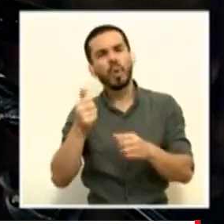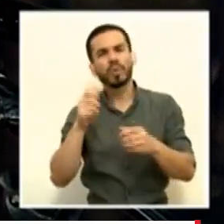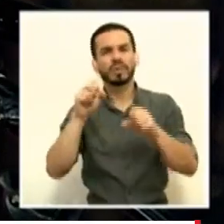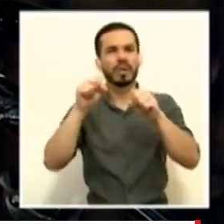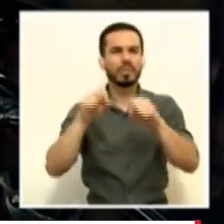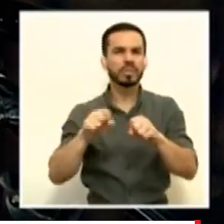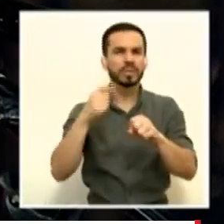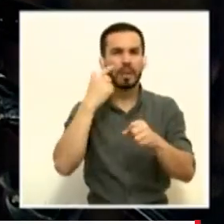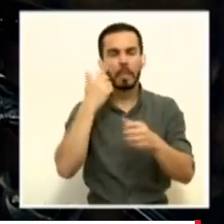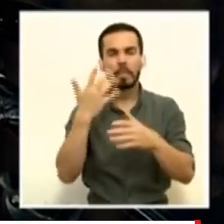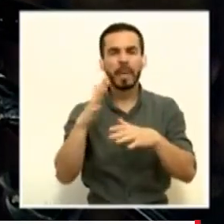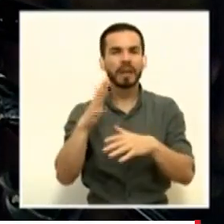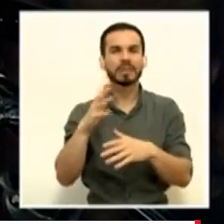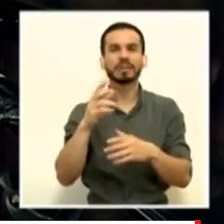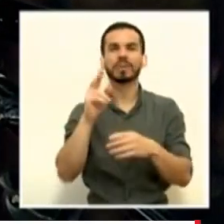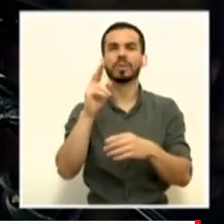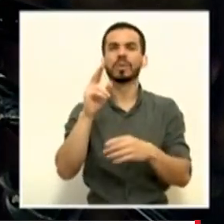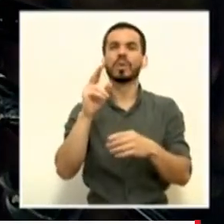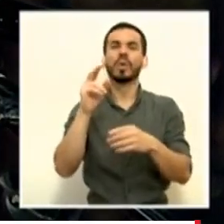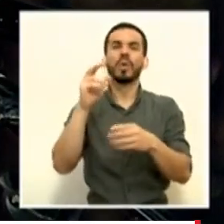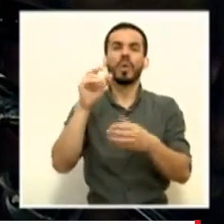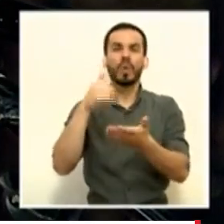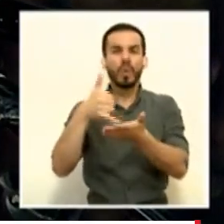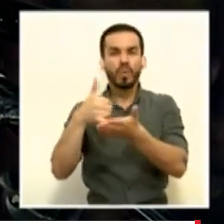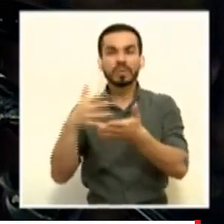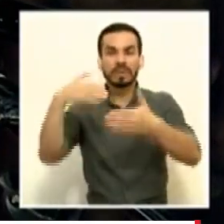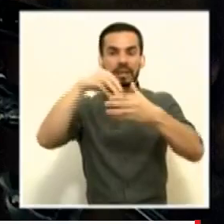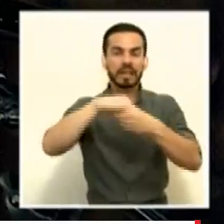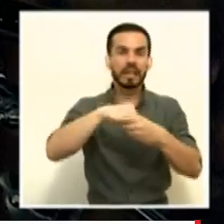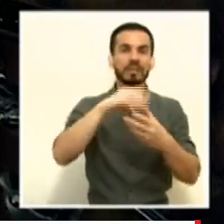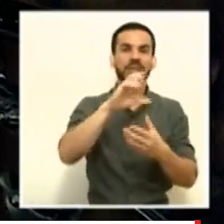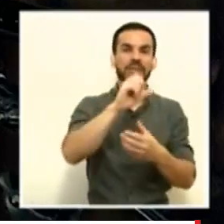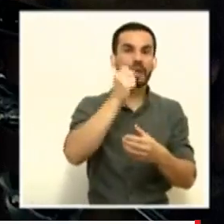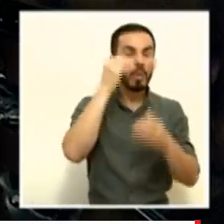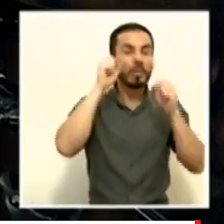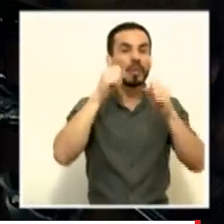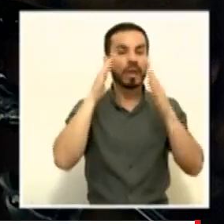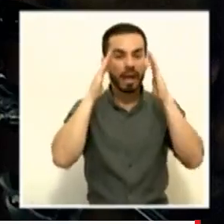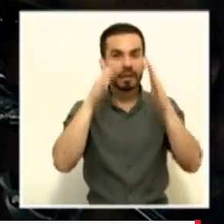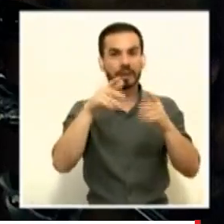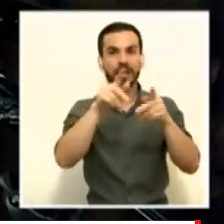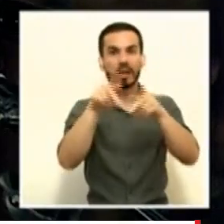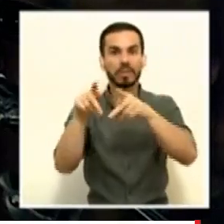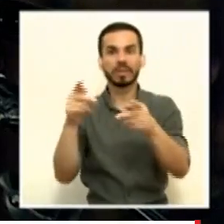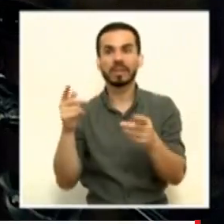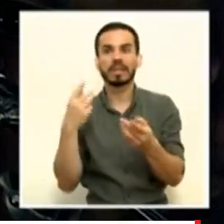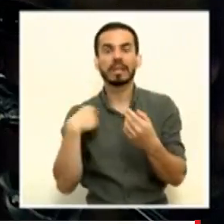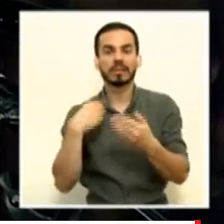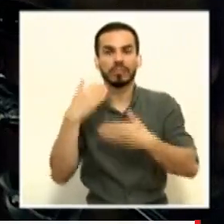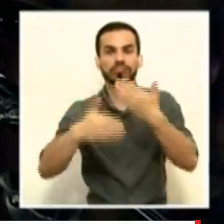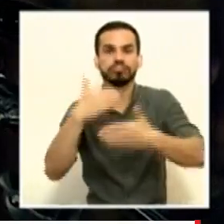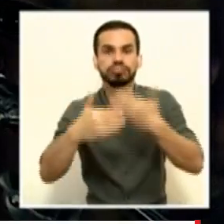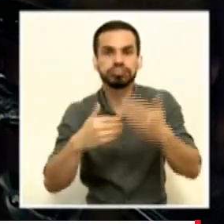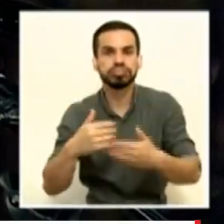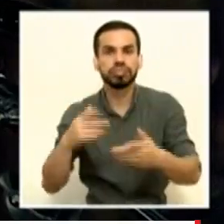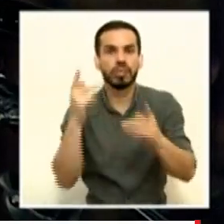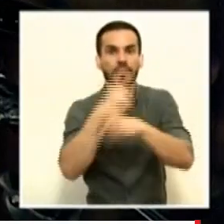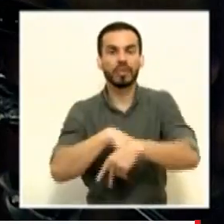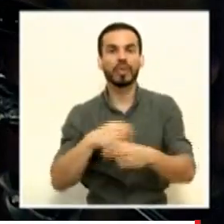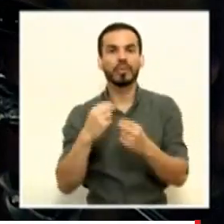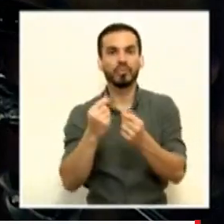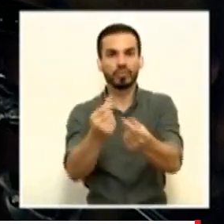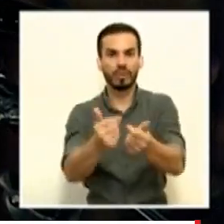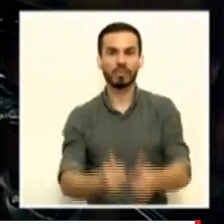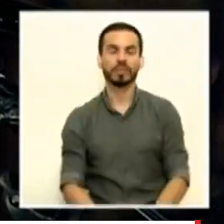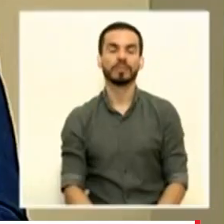posibilidad similar a una UCI o una UCI dentro del SEACO para poder atender a esta gente que empeora en cuestión de horas o minutos.